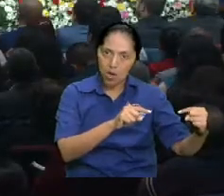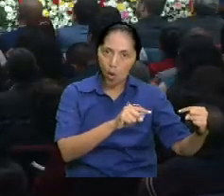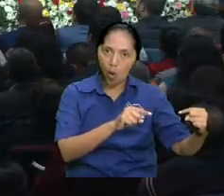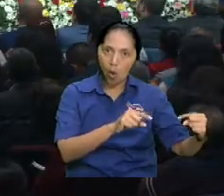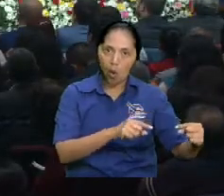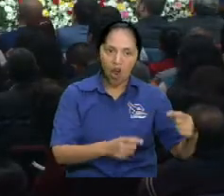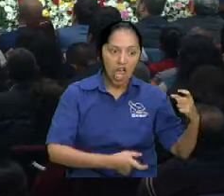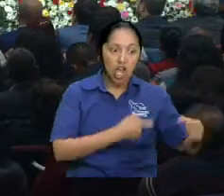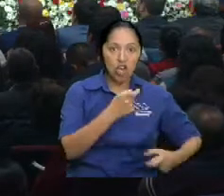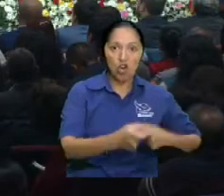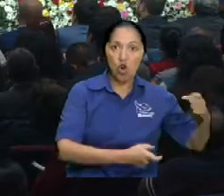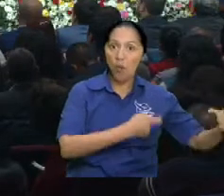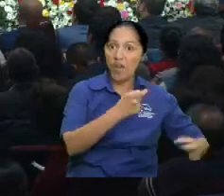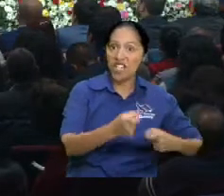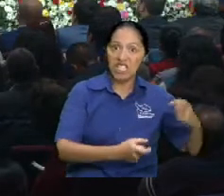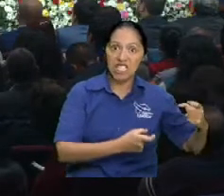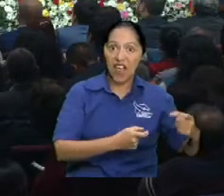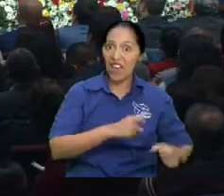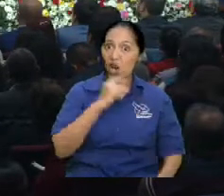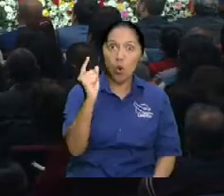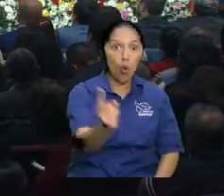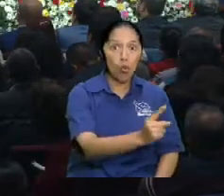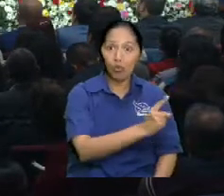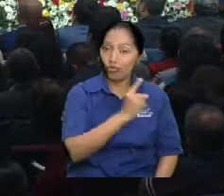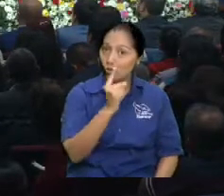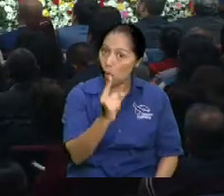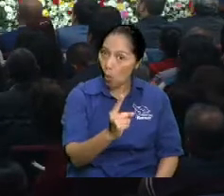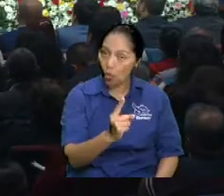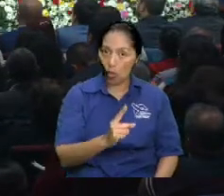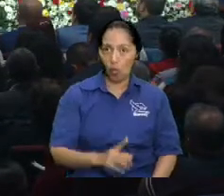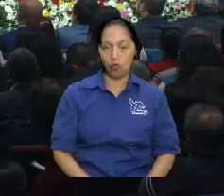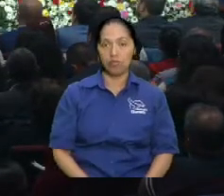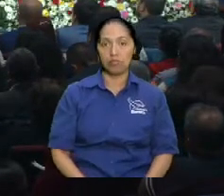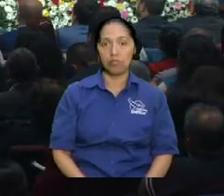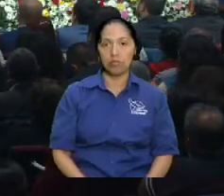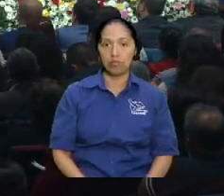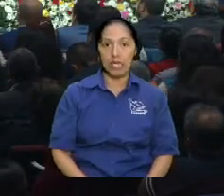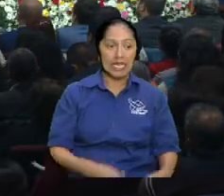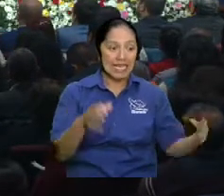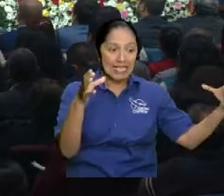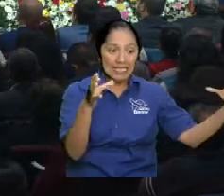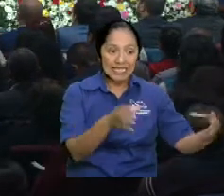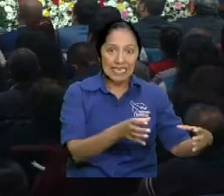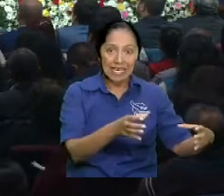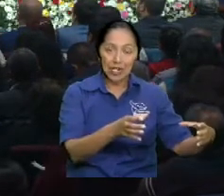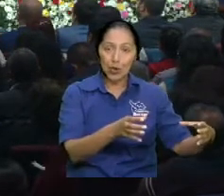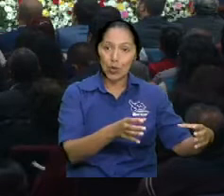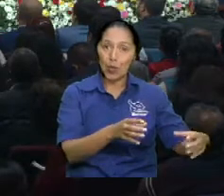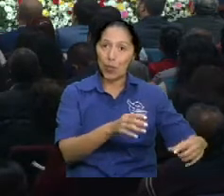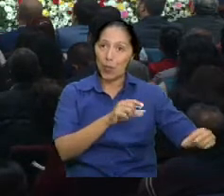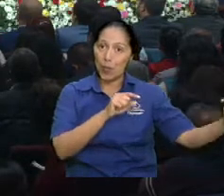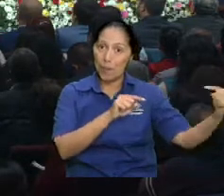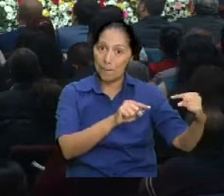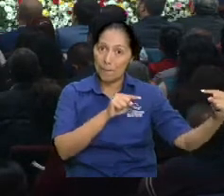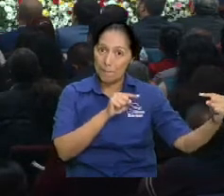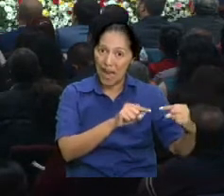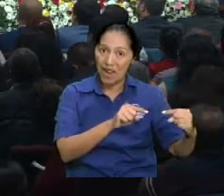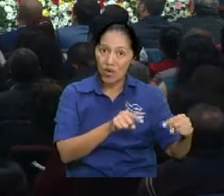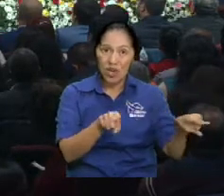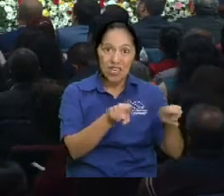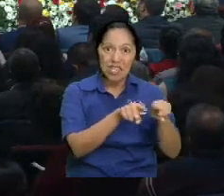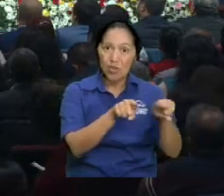Esos comerciaban con todo. Espiritualmente hablando, los madianitas tendrían que ser espíritus que se